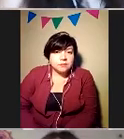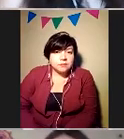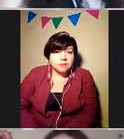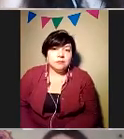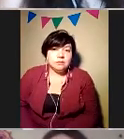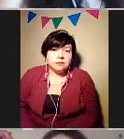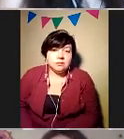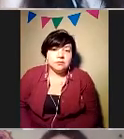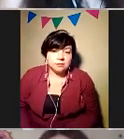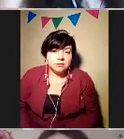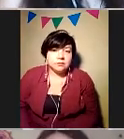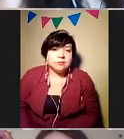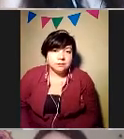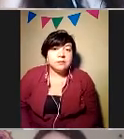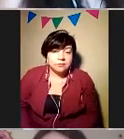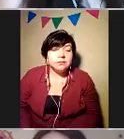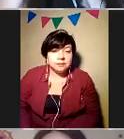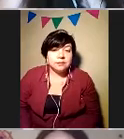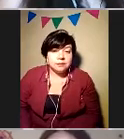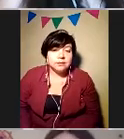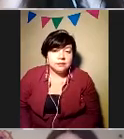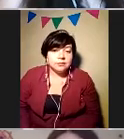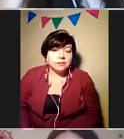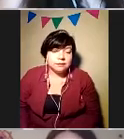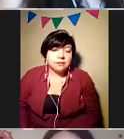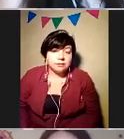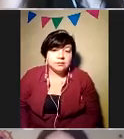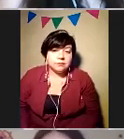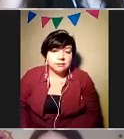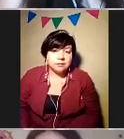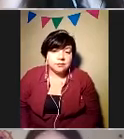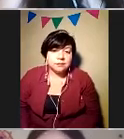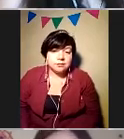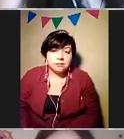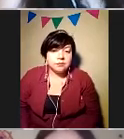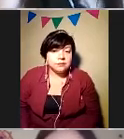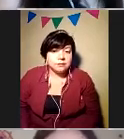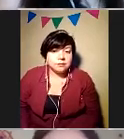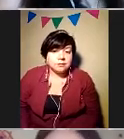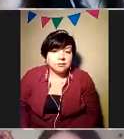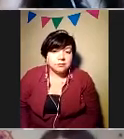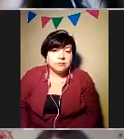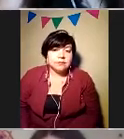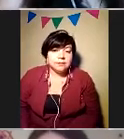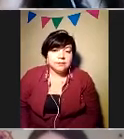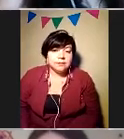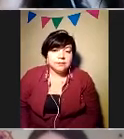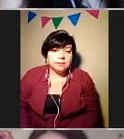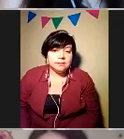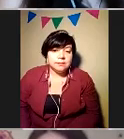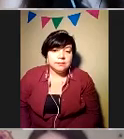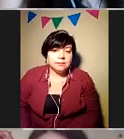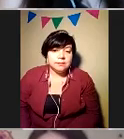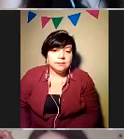el cambio voy a dejar de empezar a darle fuerza a los microempresarios, a las pymes, a los emprendedores locales, no es la manera.